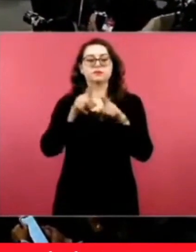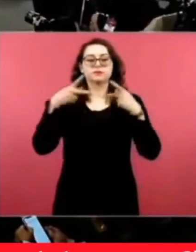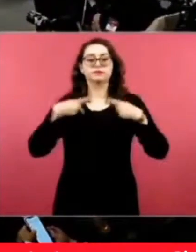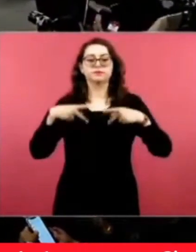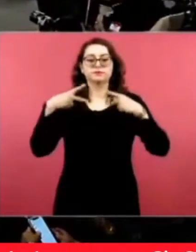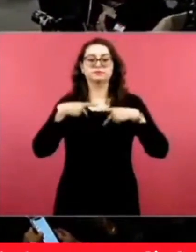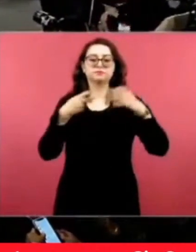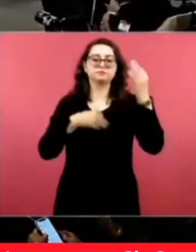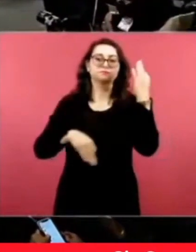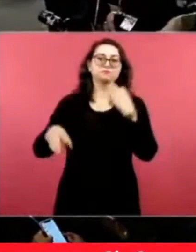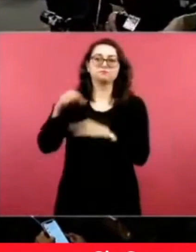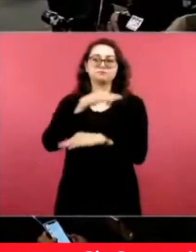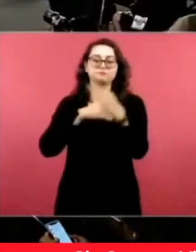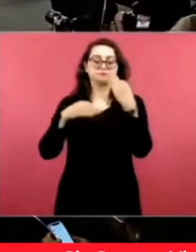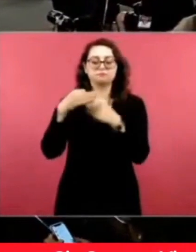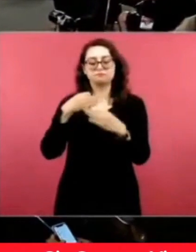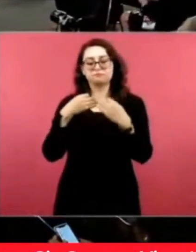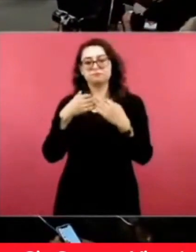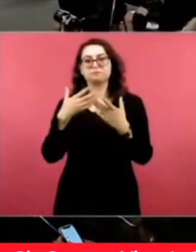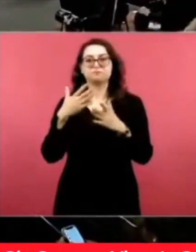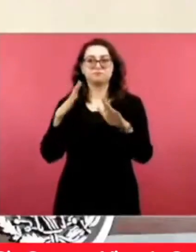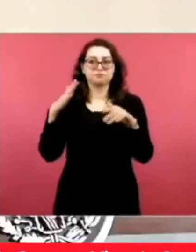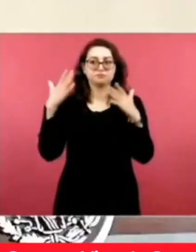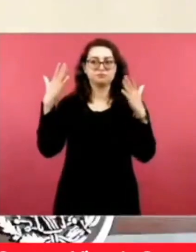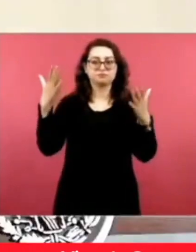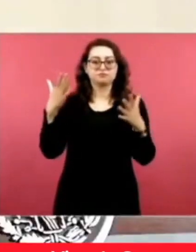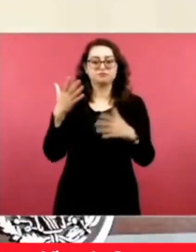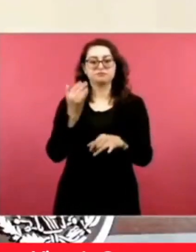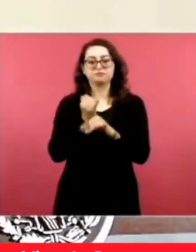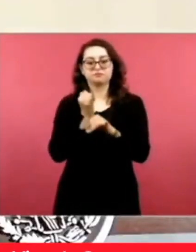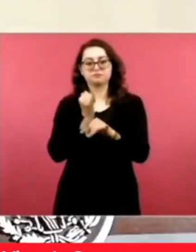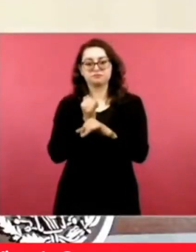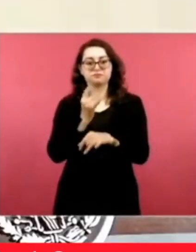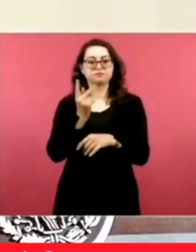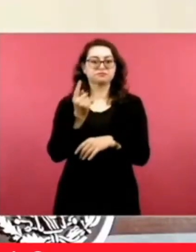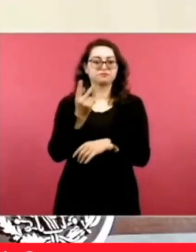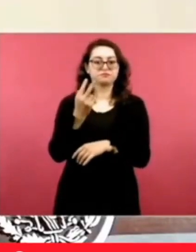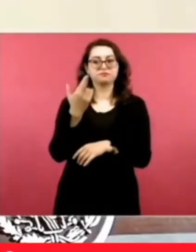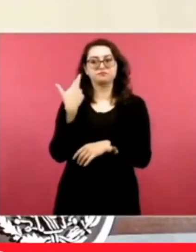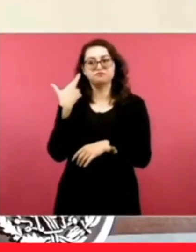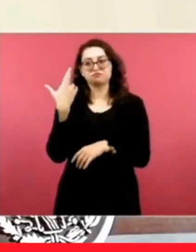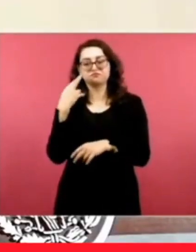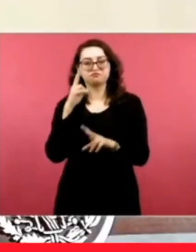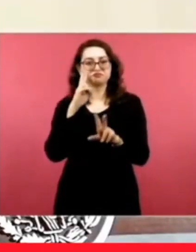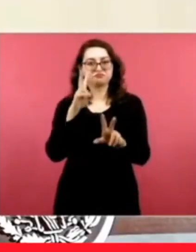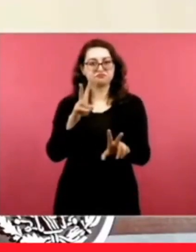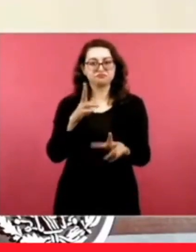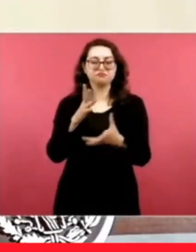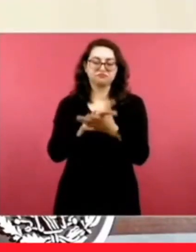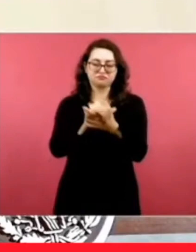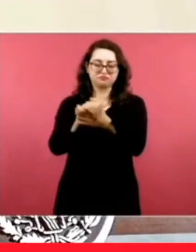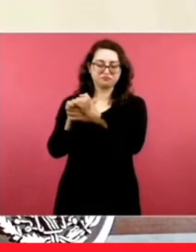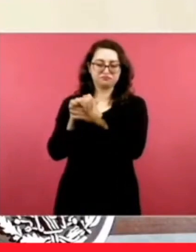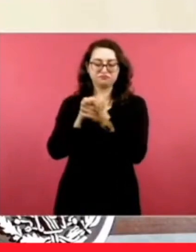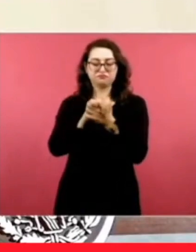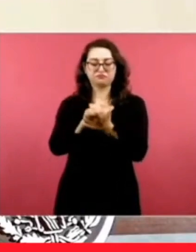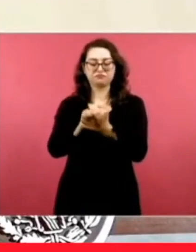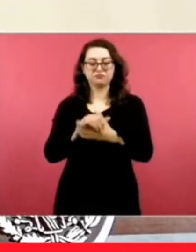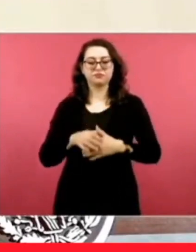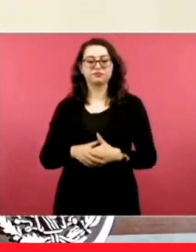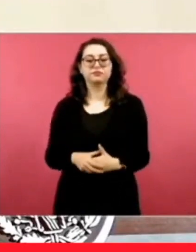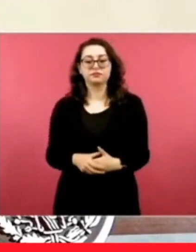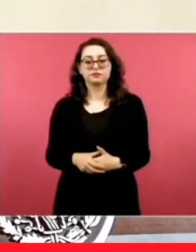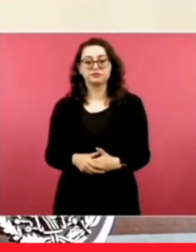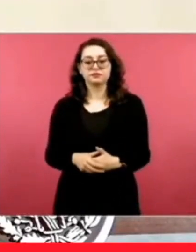sigue a través de las redes y medios audiovisuales. Vamos, como lo